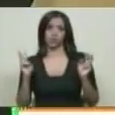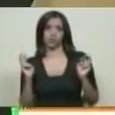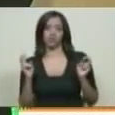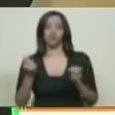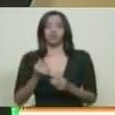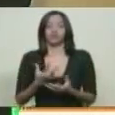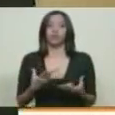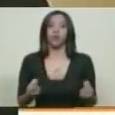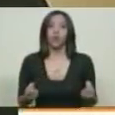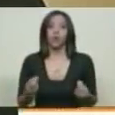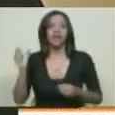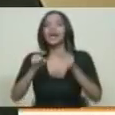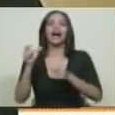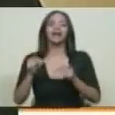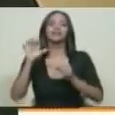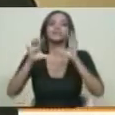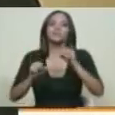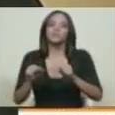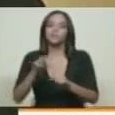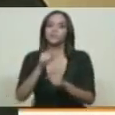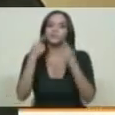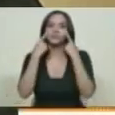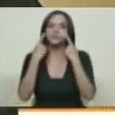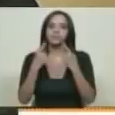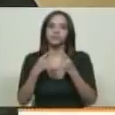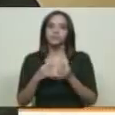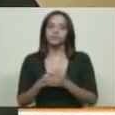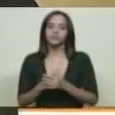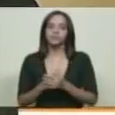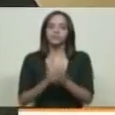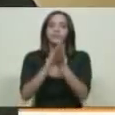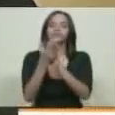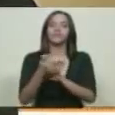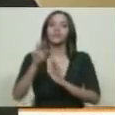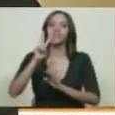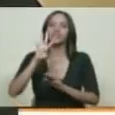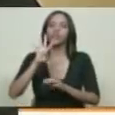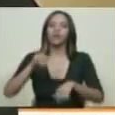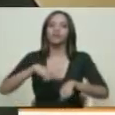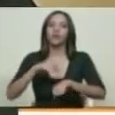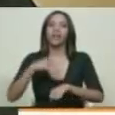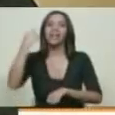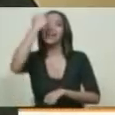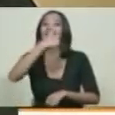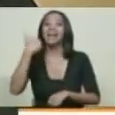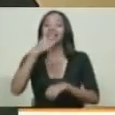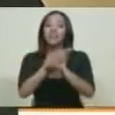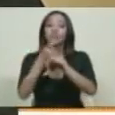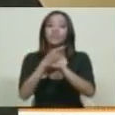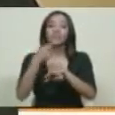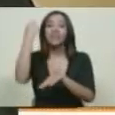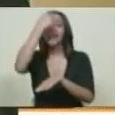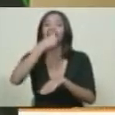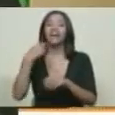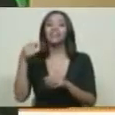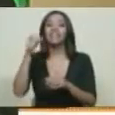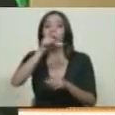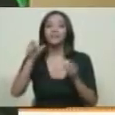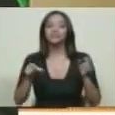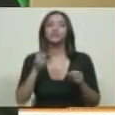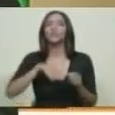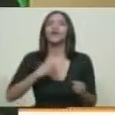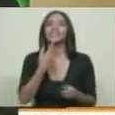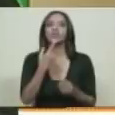gente entró a comprar y los vació. No. Los vacían en 24 horas a la cara del gobierno y a la cara de la gente. Dice, mira, tú puedes decir lo que tú